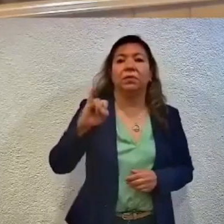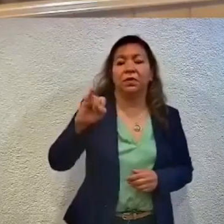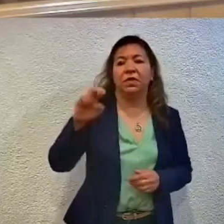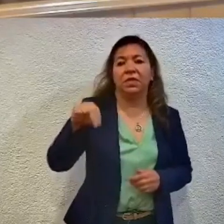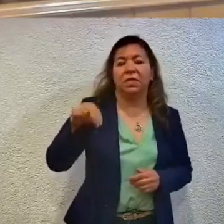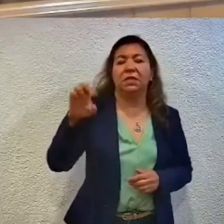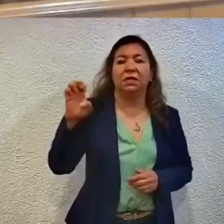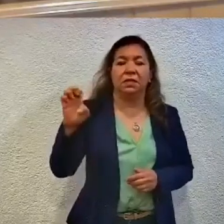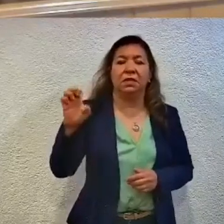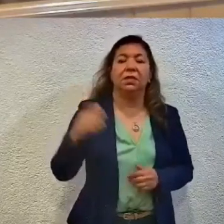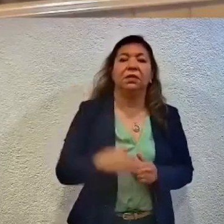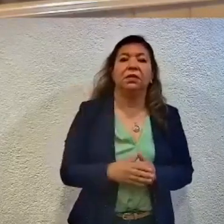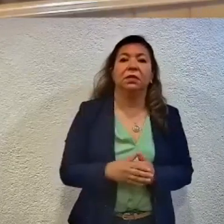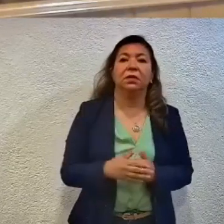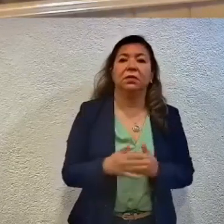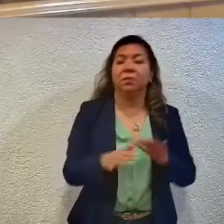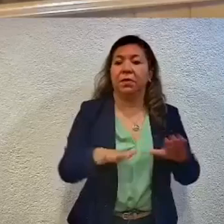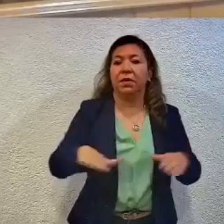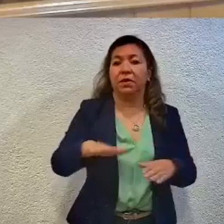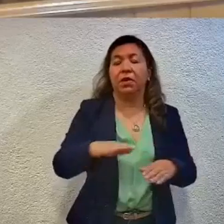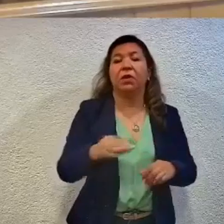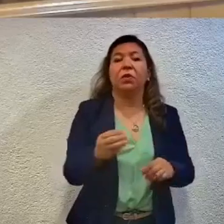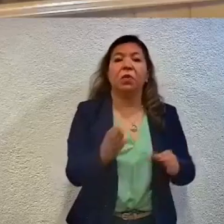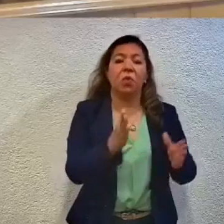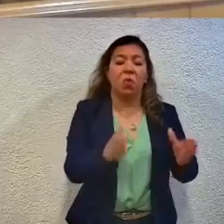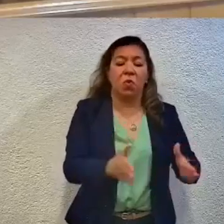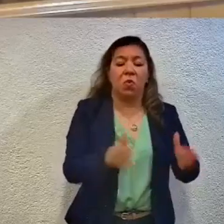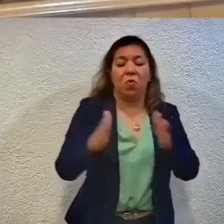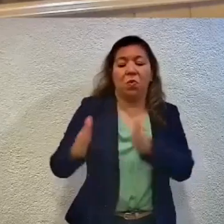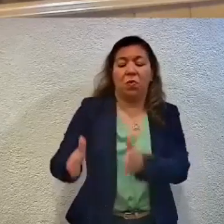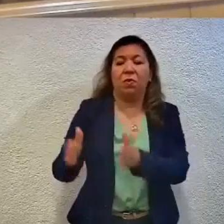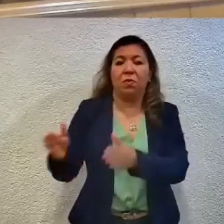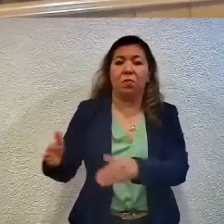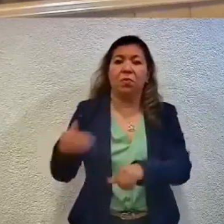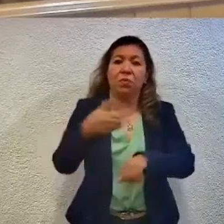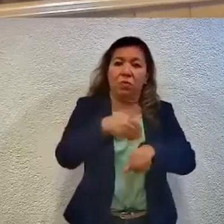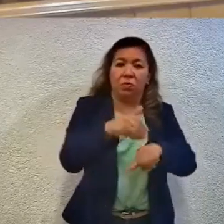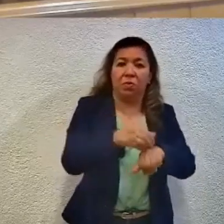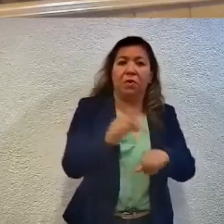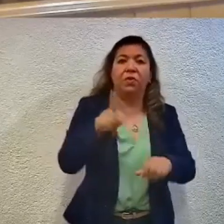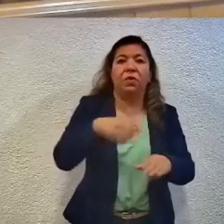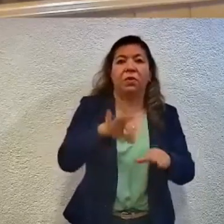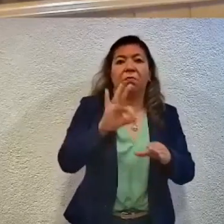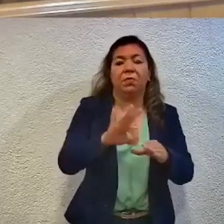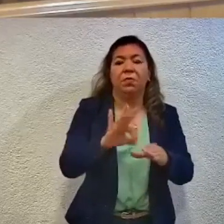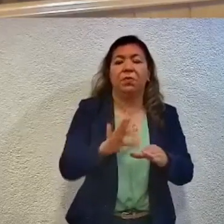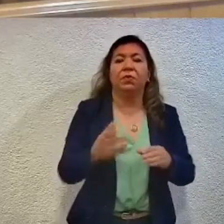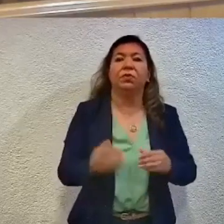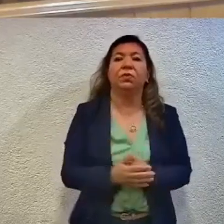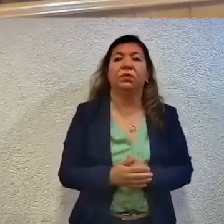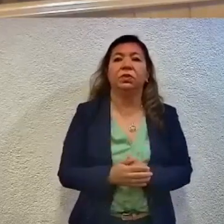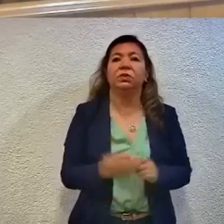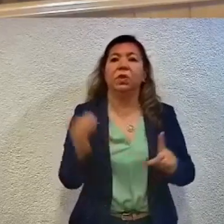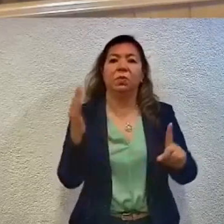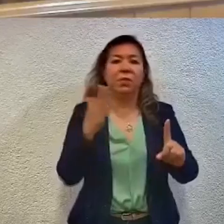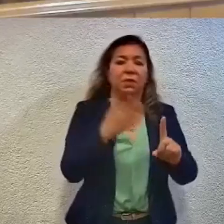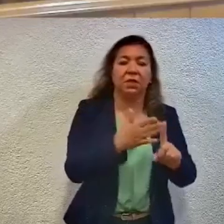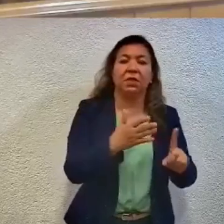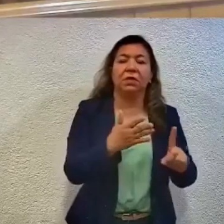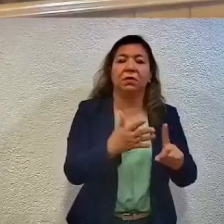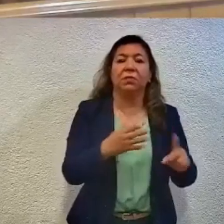de procedencia, tanto para un recuento parcial como total. Por tanto, el propósito para el que fue solicitado el referido